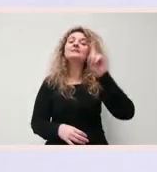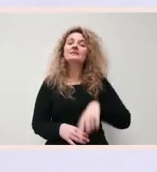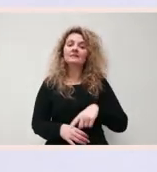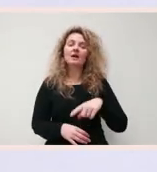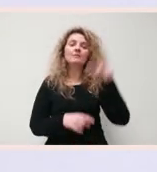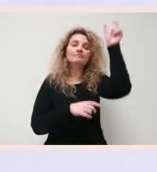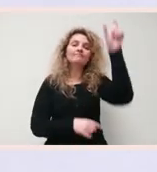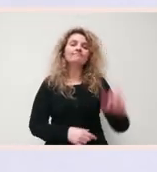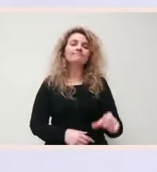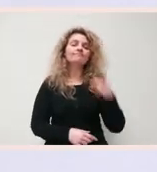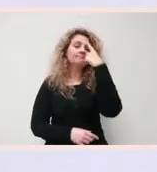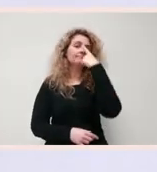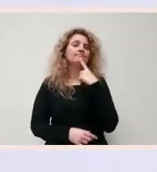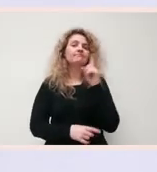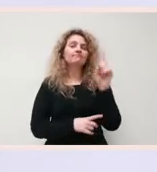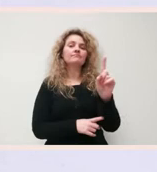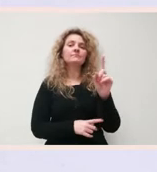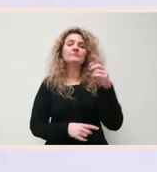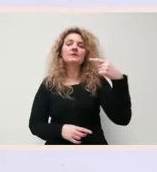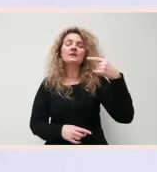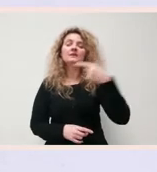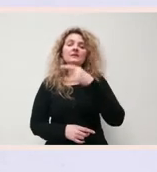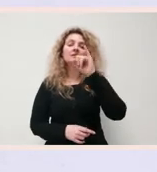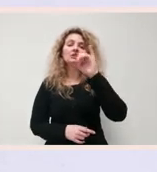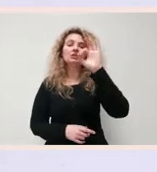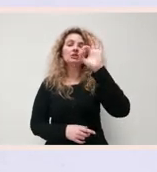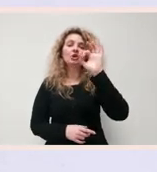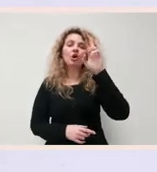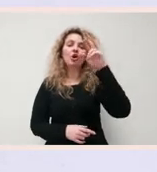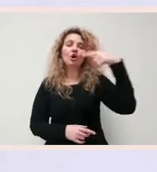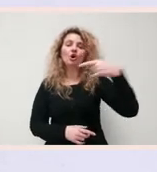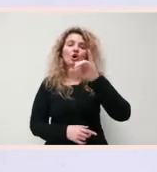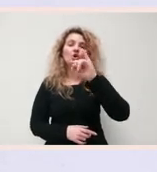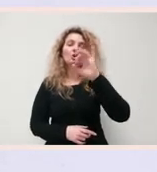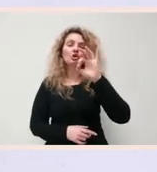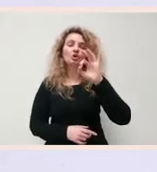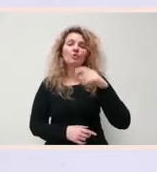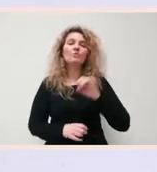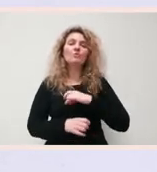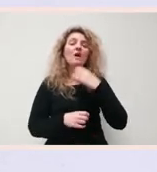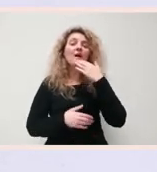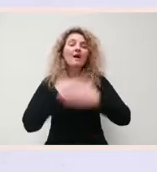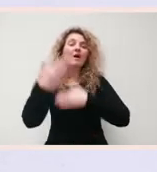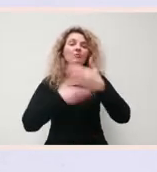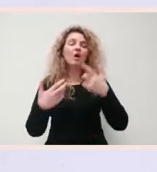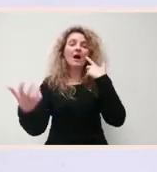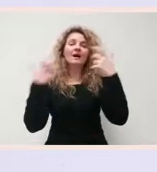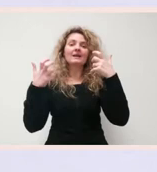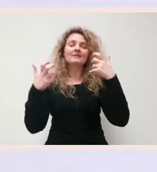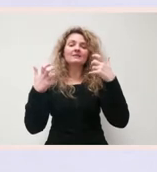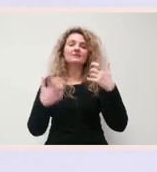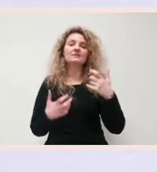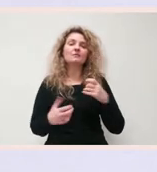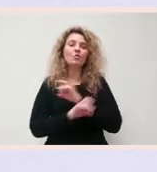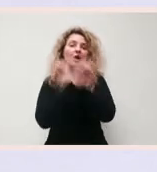Quirico. Un exemplo moi claro da súa evolución artística vai a ser o escurecemento da súa paleta, como podemos observar